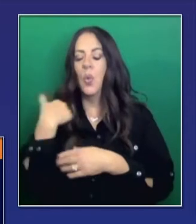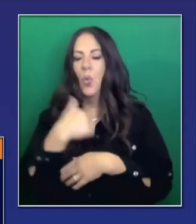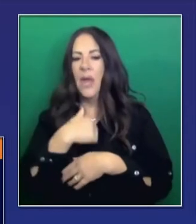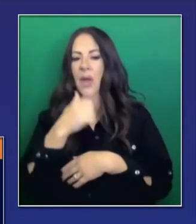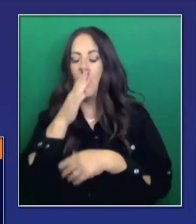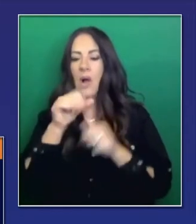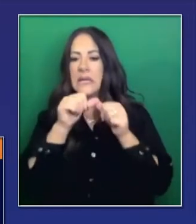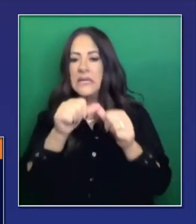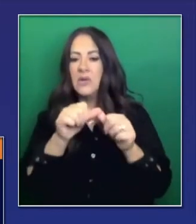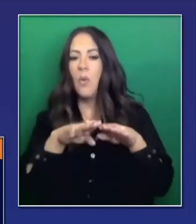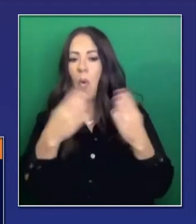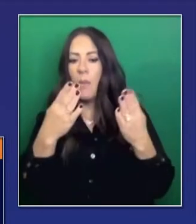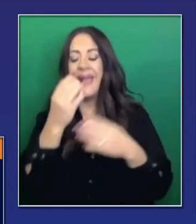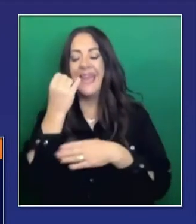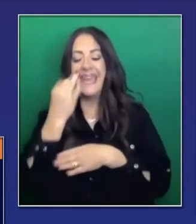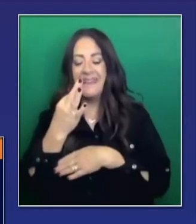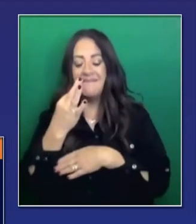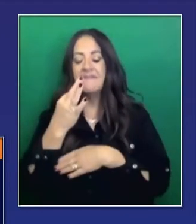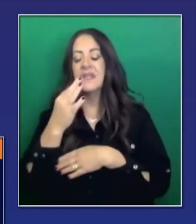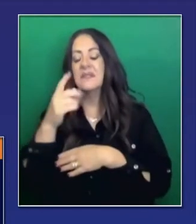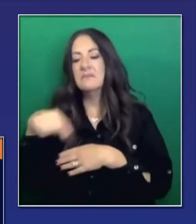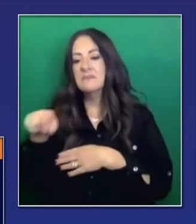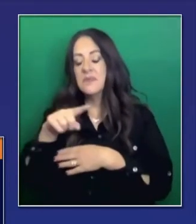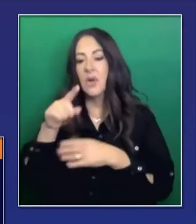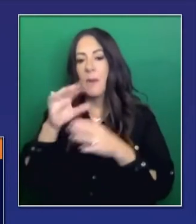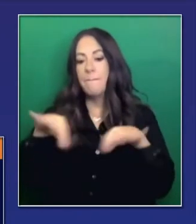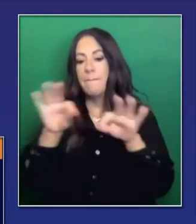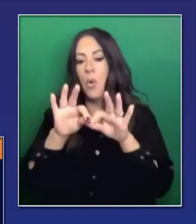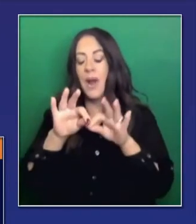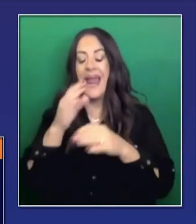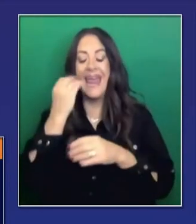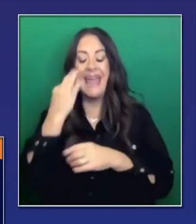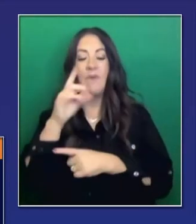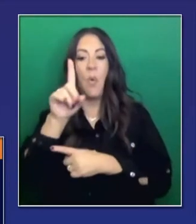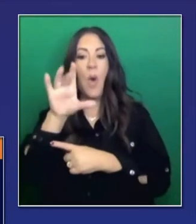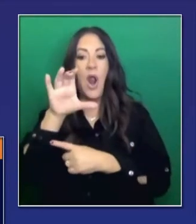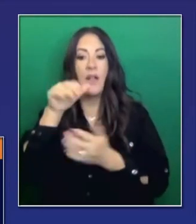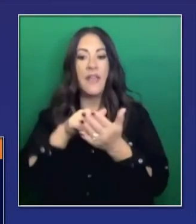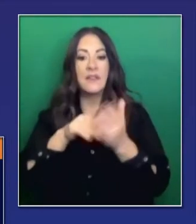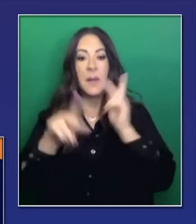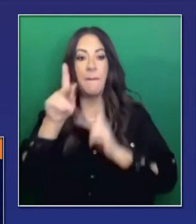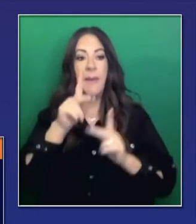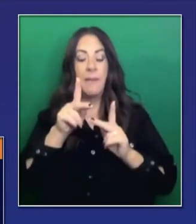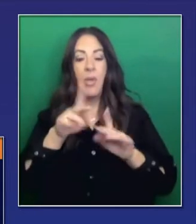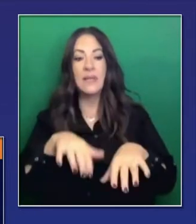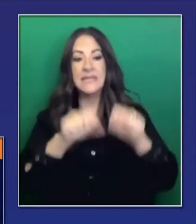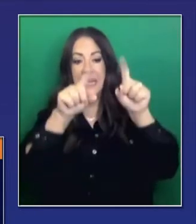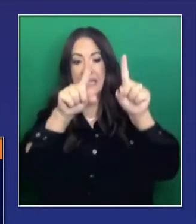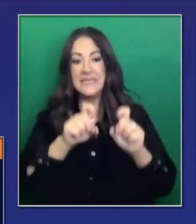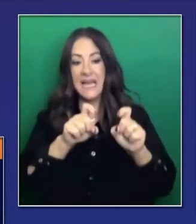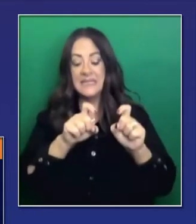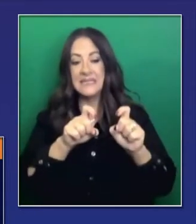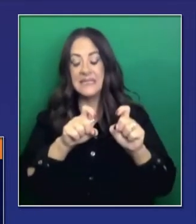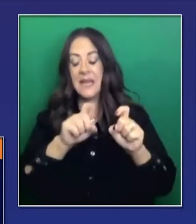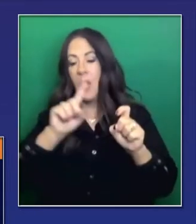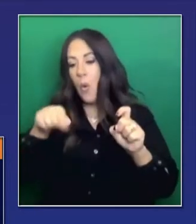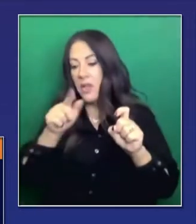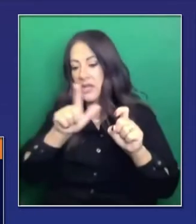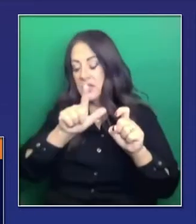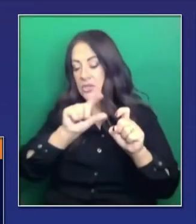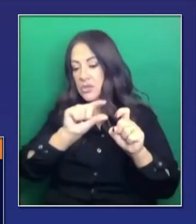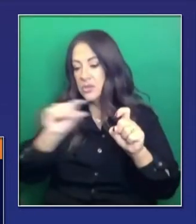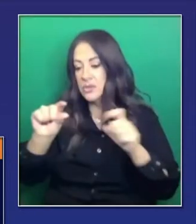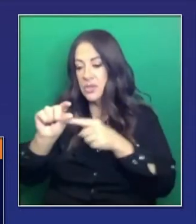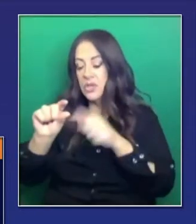día entre 10.000 personas. Es un matiz importante, hablaremos de esto más adelante. Pero estos son los 4 pilares de